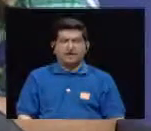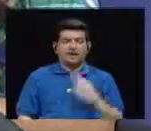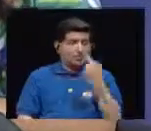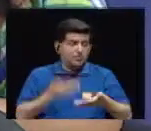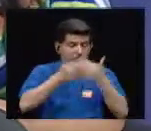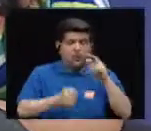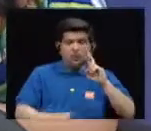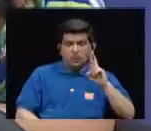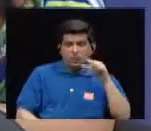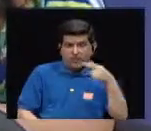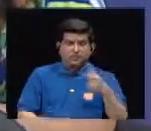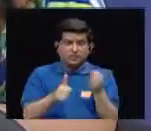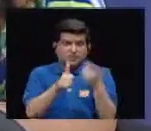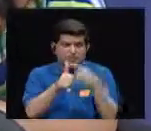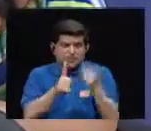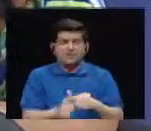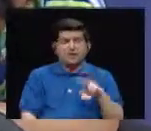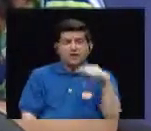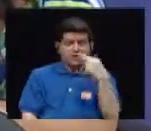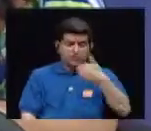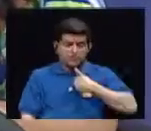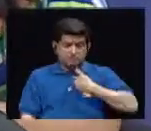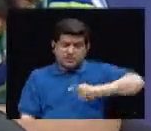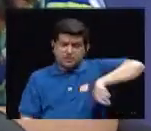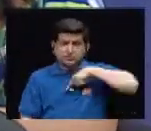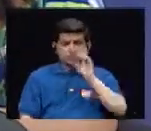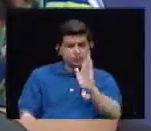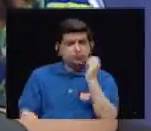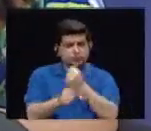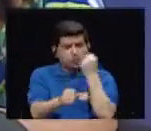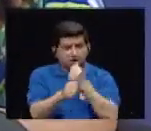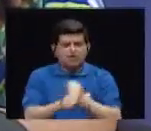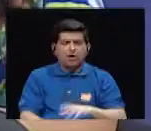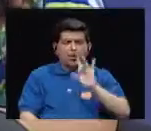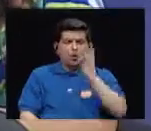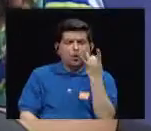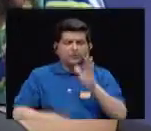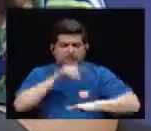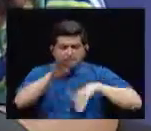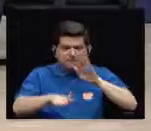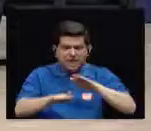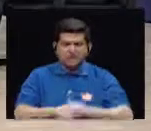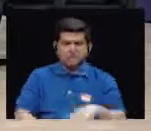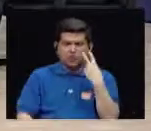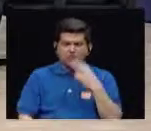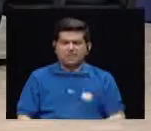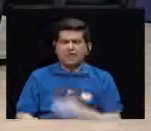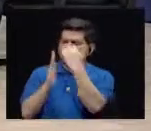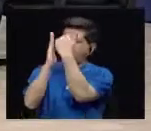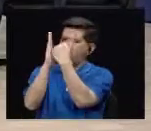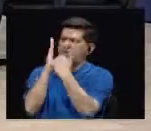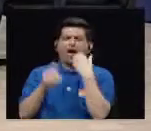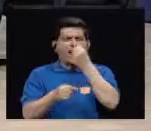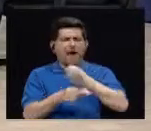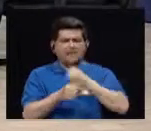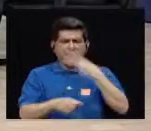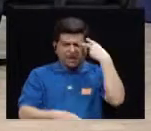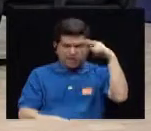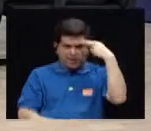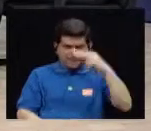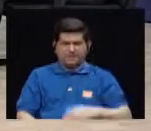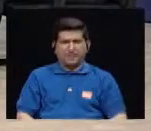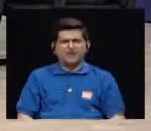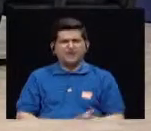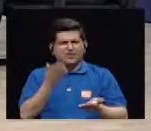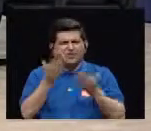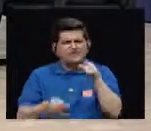decía Roberto, pues tal vez fue la primera noticia que tuvimos de tu trabajo, El Octavo Paso, y vemos en los créditos, bueno, que fue una realización en México